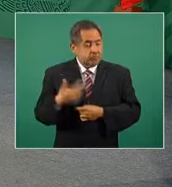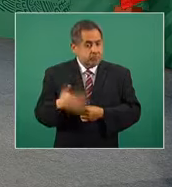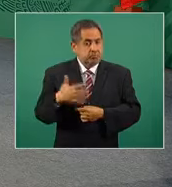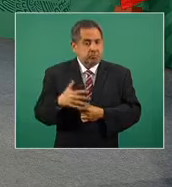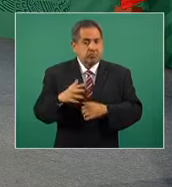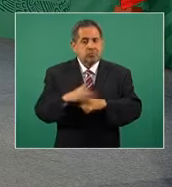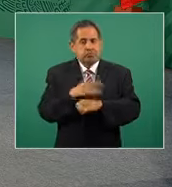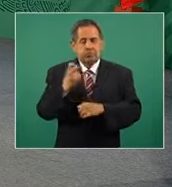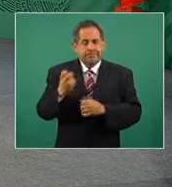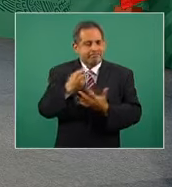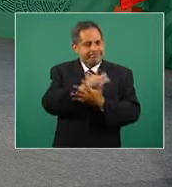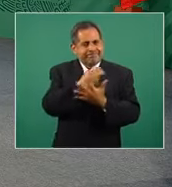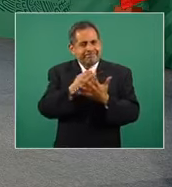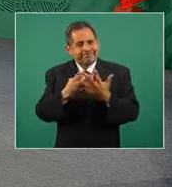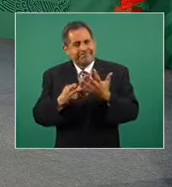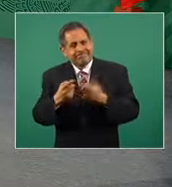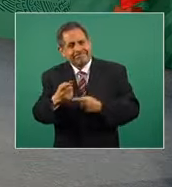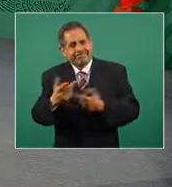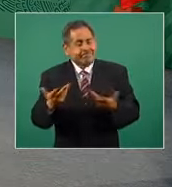por todo esto.